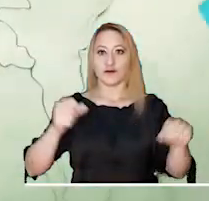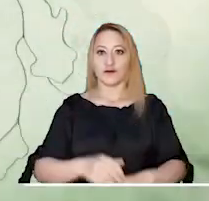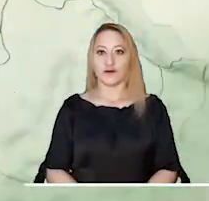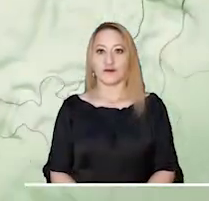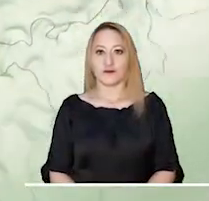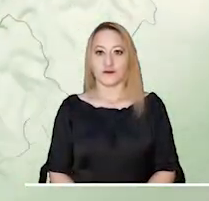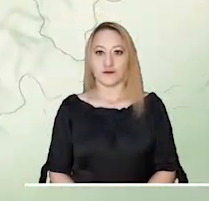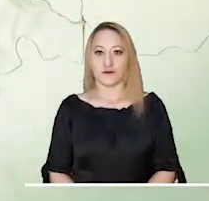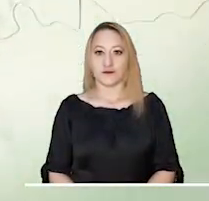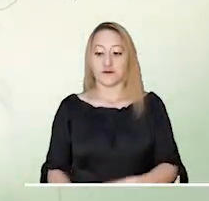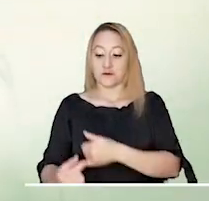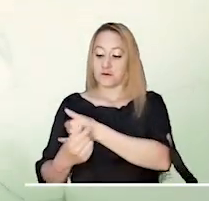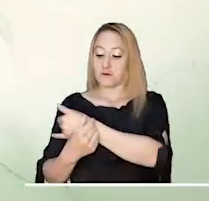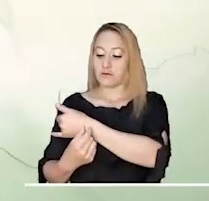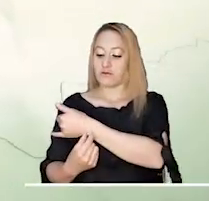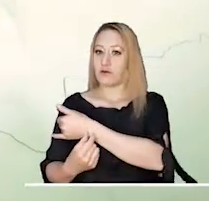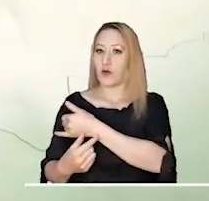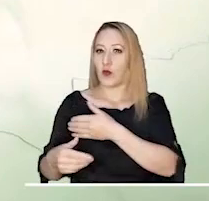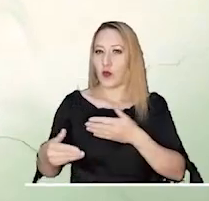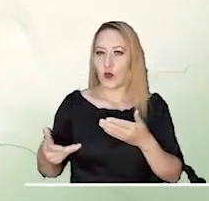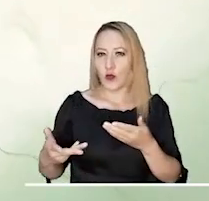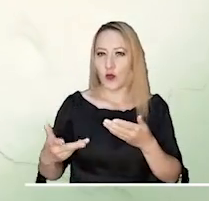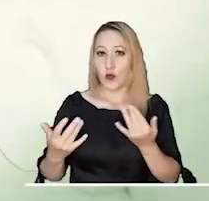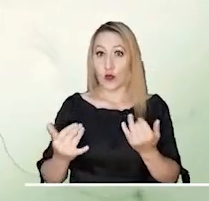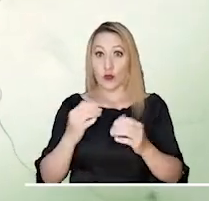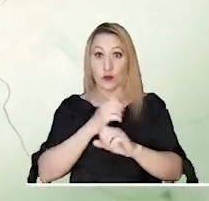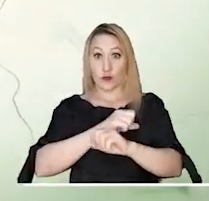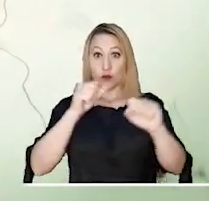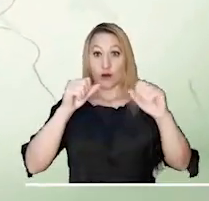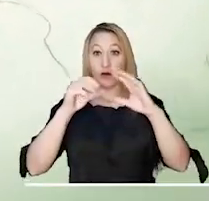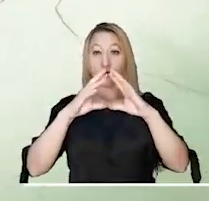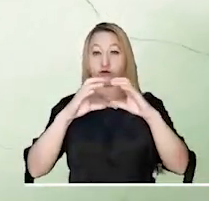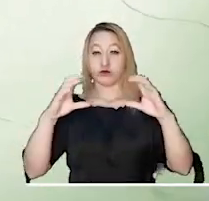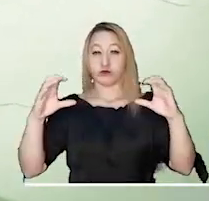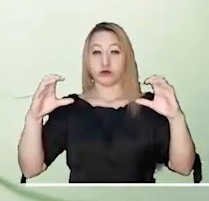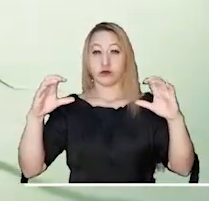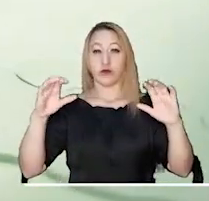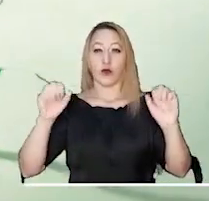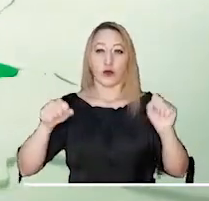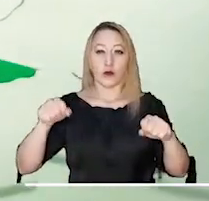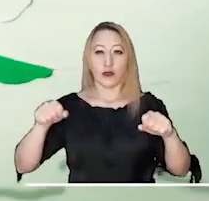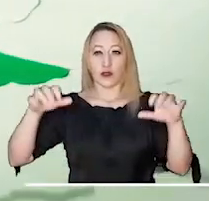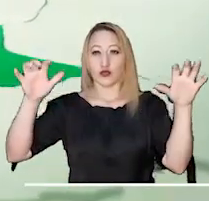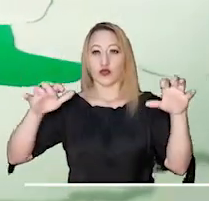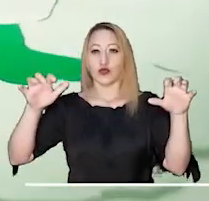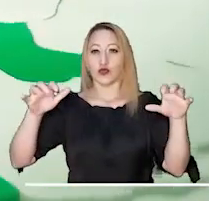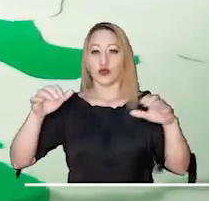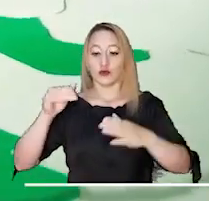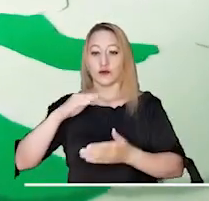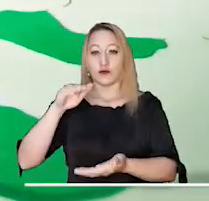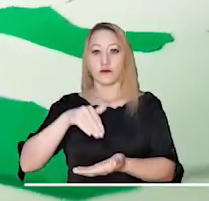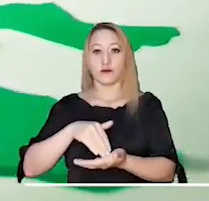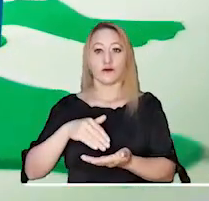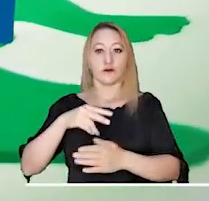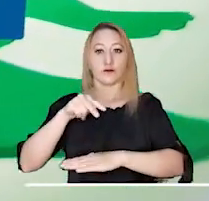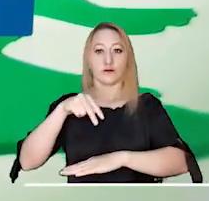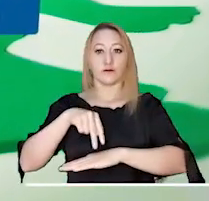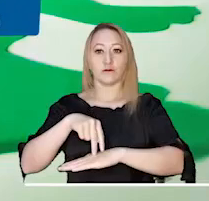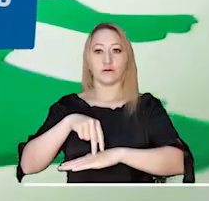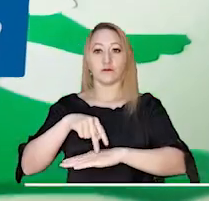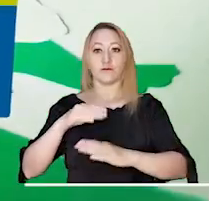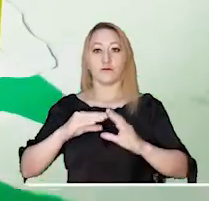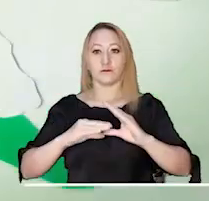nubosidad variable durante las primeras horas del día. Mientras tanto, el Pacífico promete una mañana nublada, acompañada de